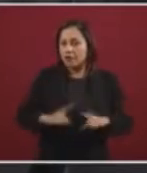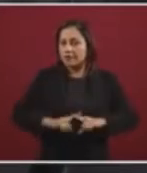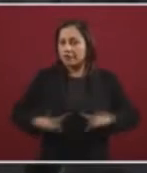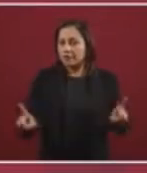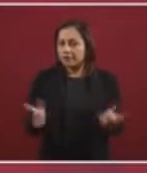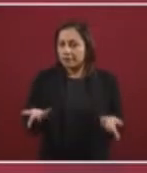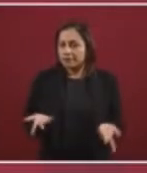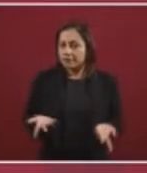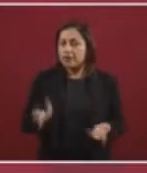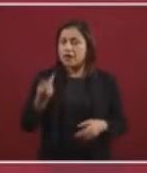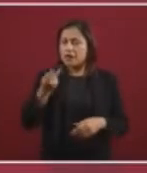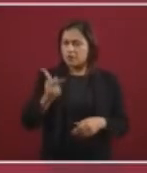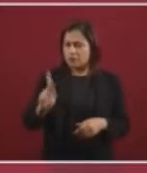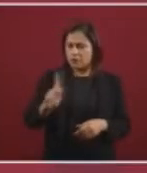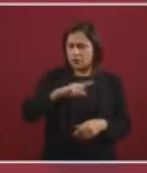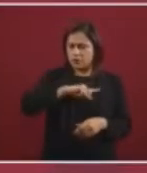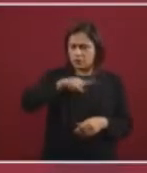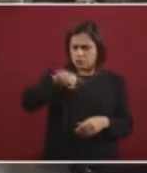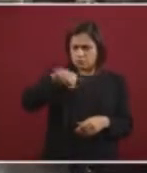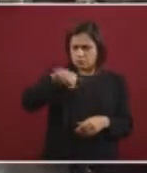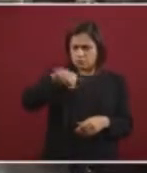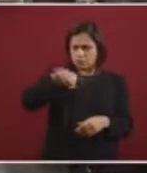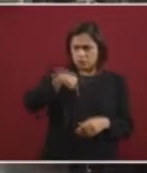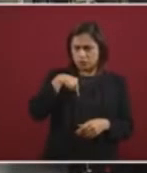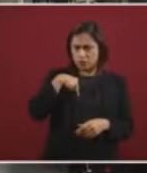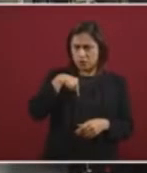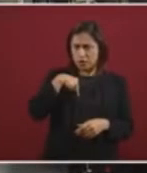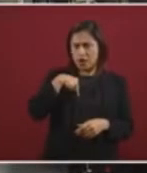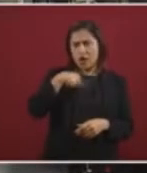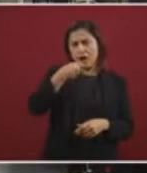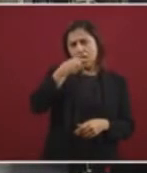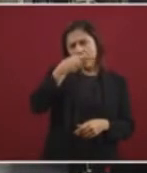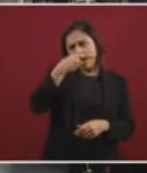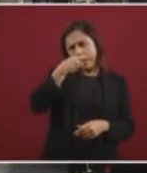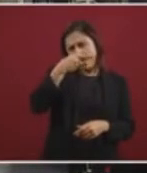Pero nosotros no utilizamos un lenguaje